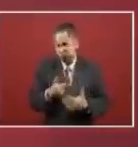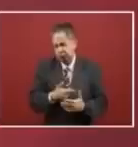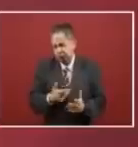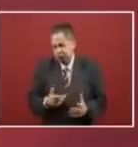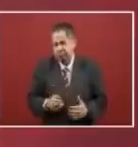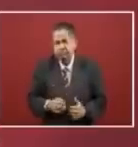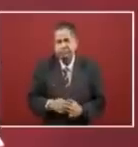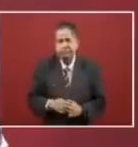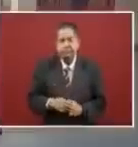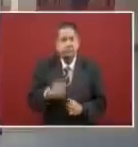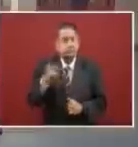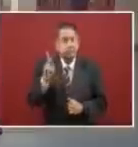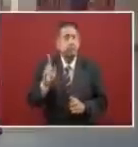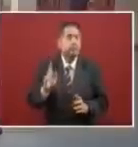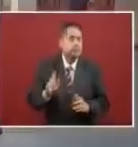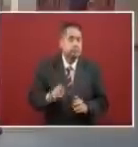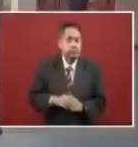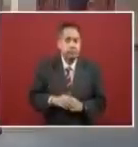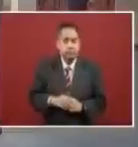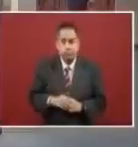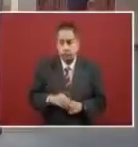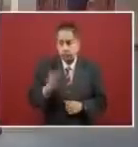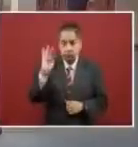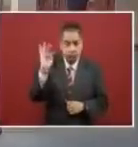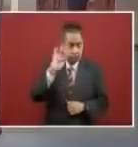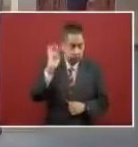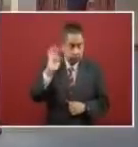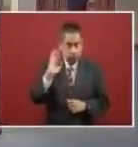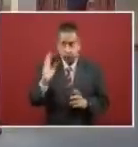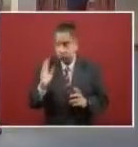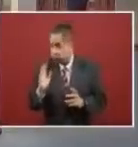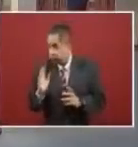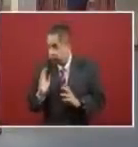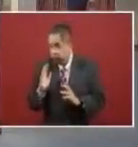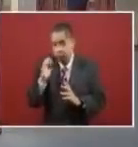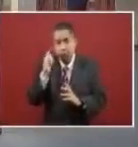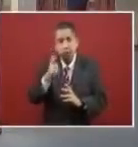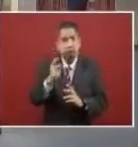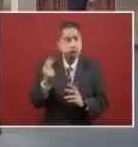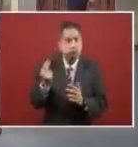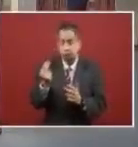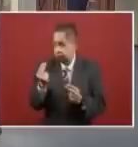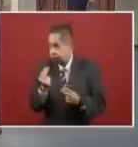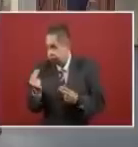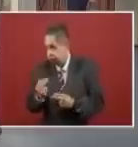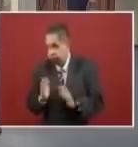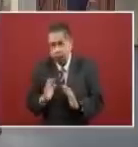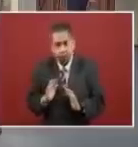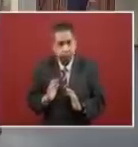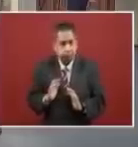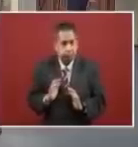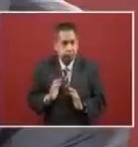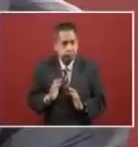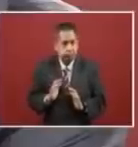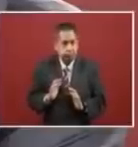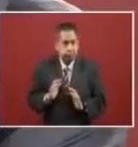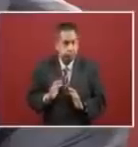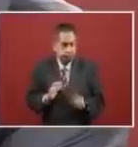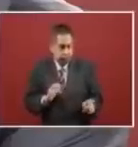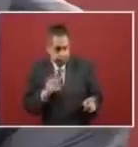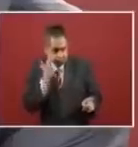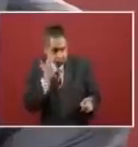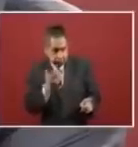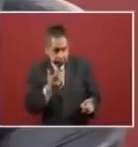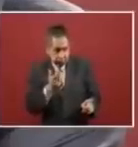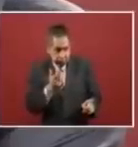pero en el caso que hubiese algo que le interesará como